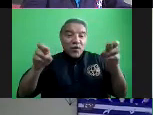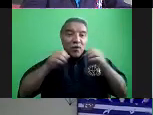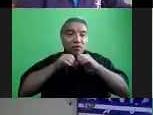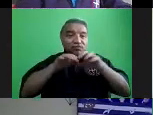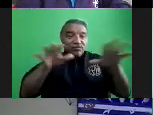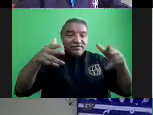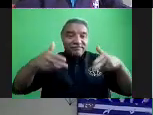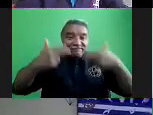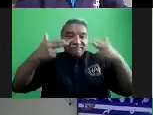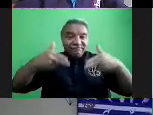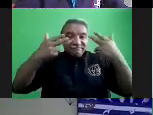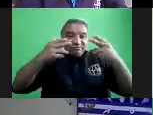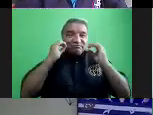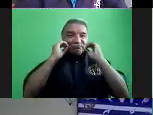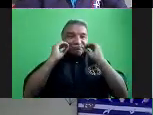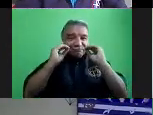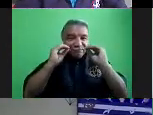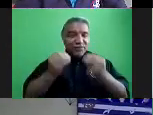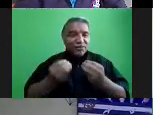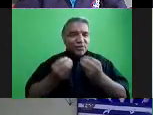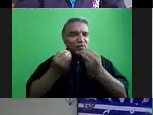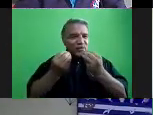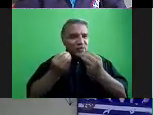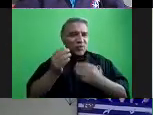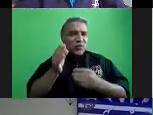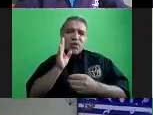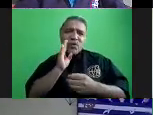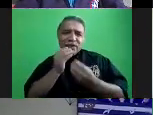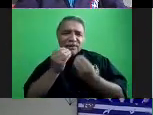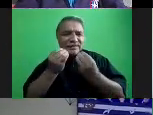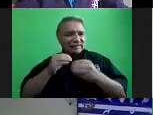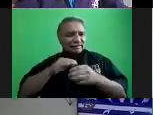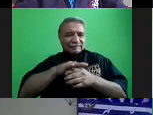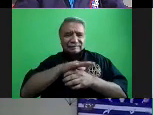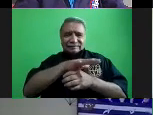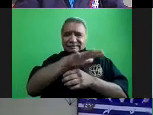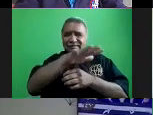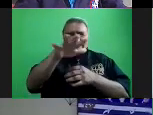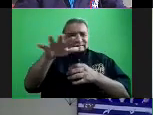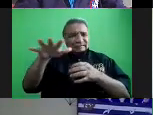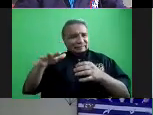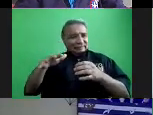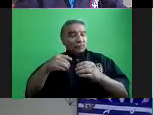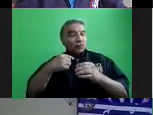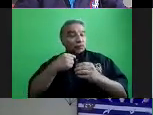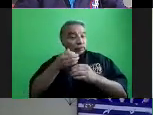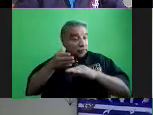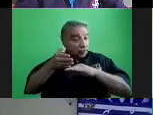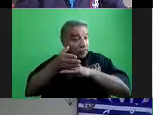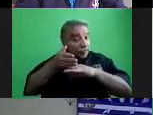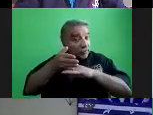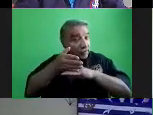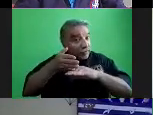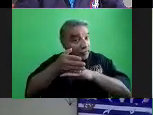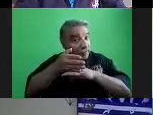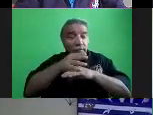Estaba enseñando lengua de señas. Entonces, él ayudó a muchos jóvenes también, ha